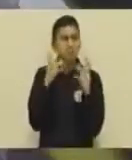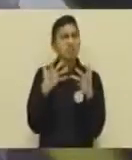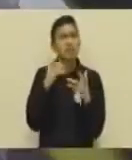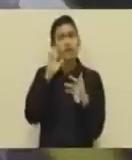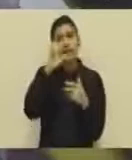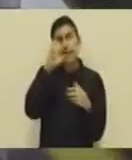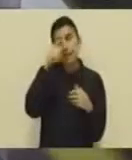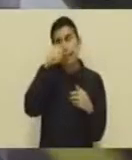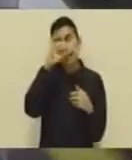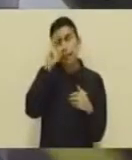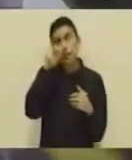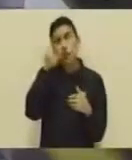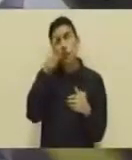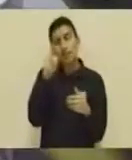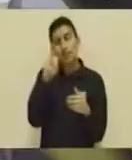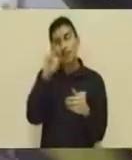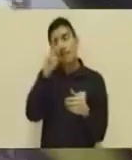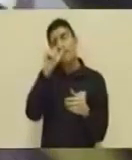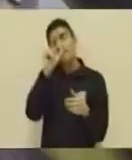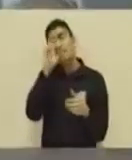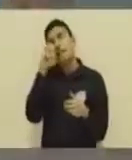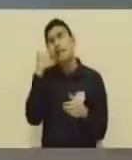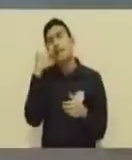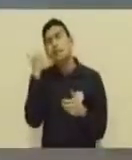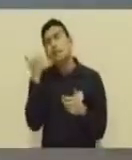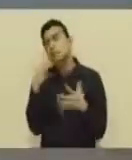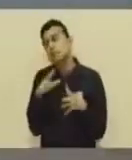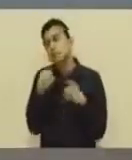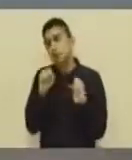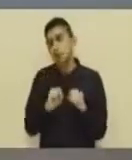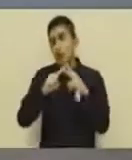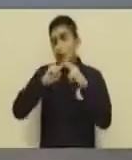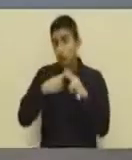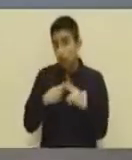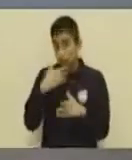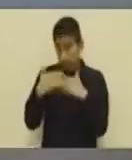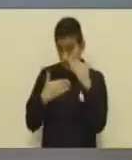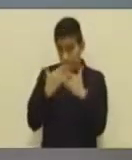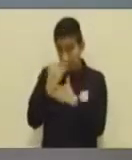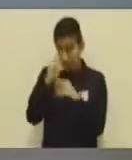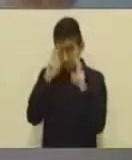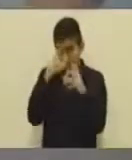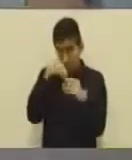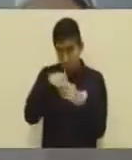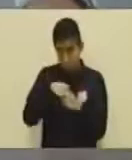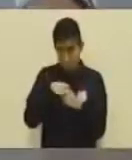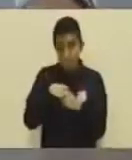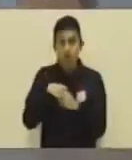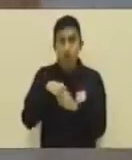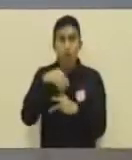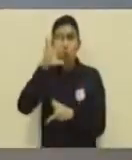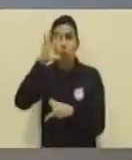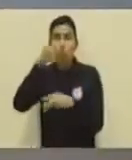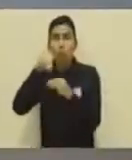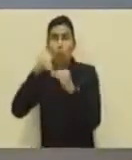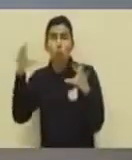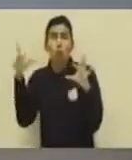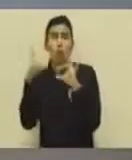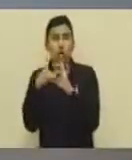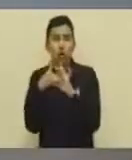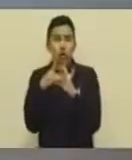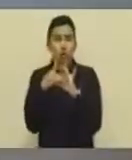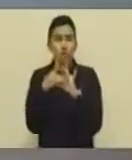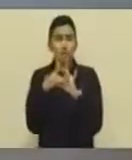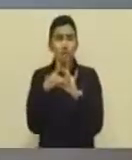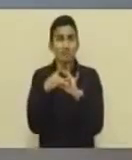electrones de valencia, que van a formar posteriormente las uniones entre